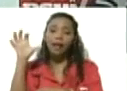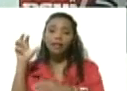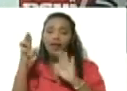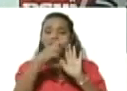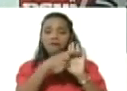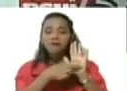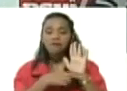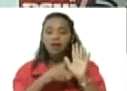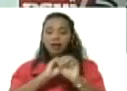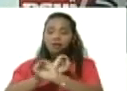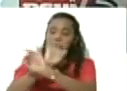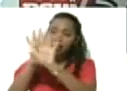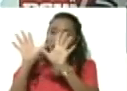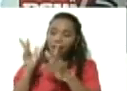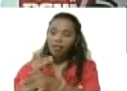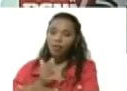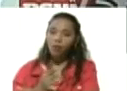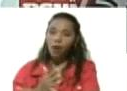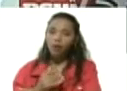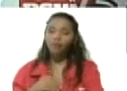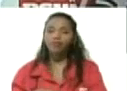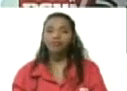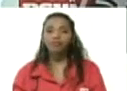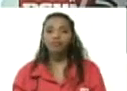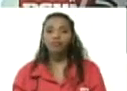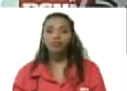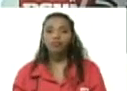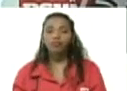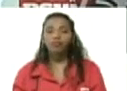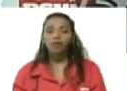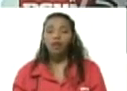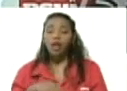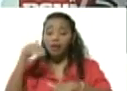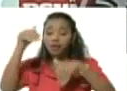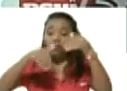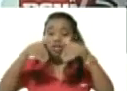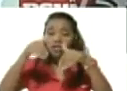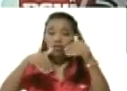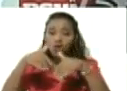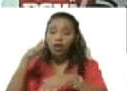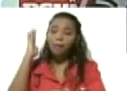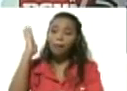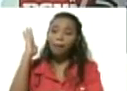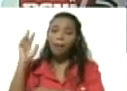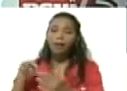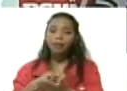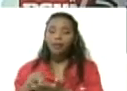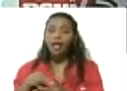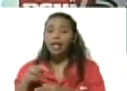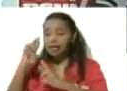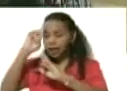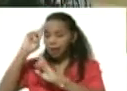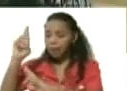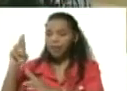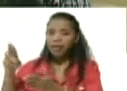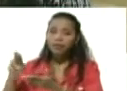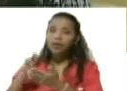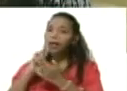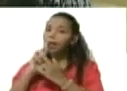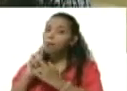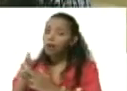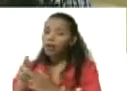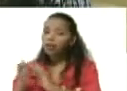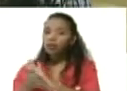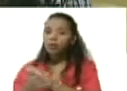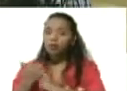claras de juego, con elecciones parlamentarias, que se respeten los resultados. Nosotros estamos dispuestos